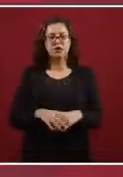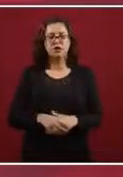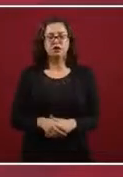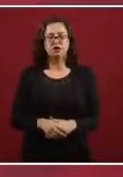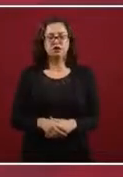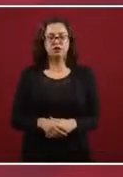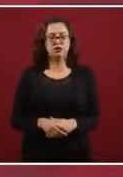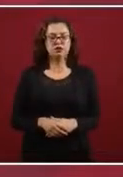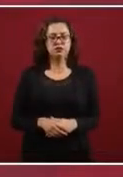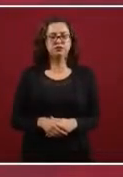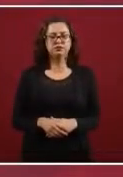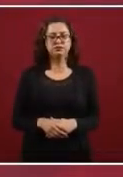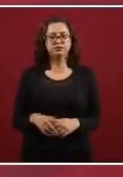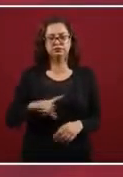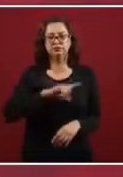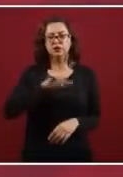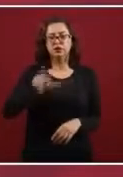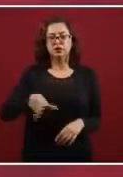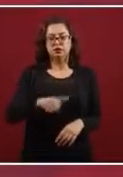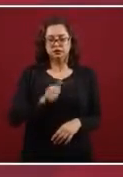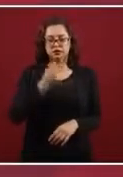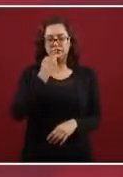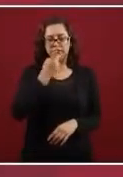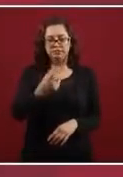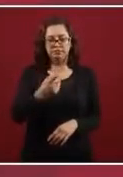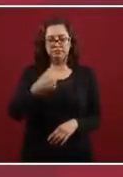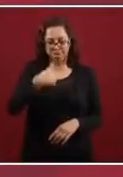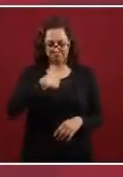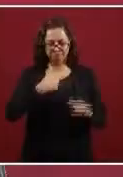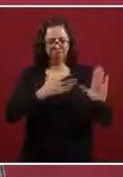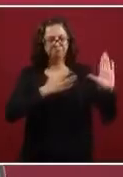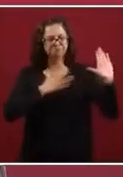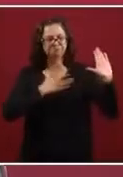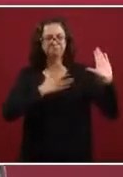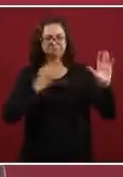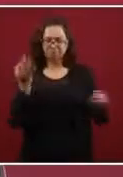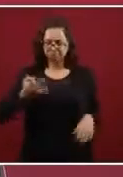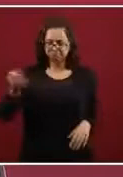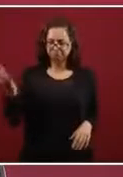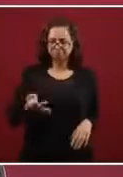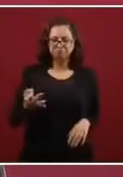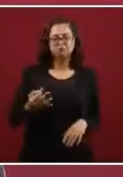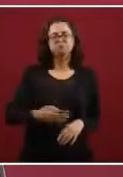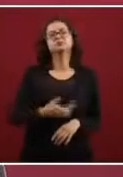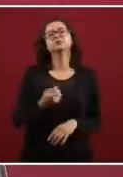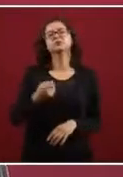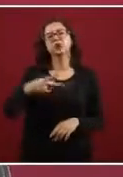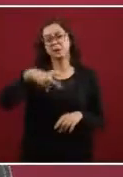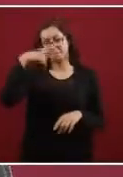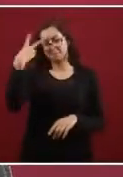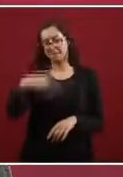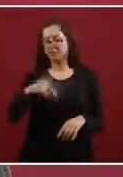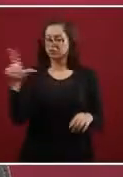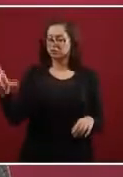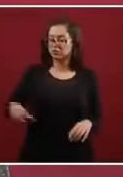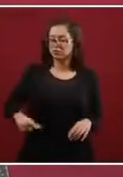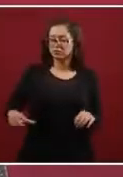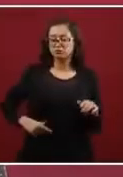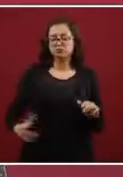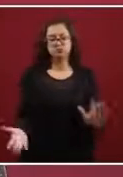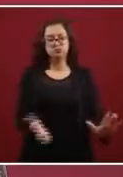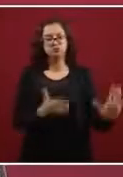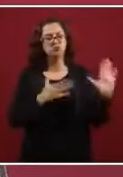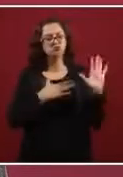Y después dice, ya para cerrar, soy un hombre de palabra y el Gobierno de México honrará sus compromisos